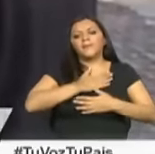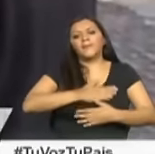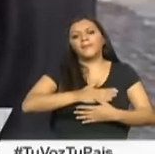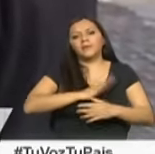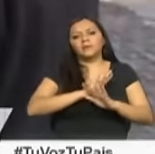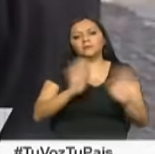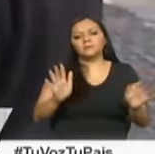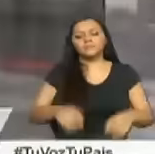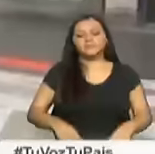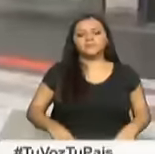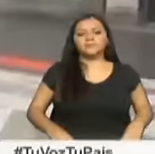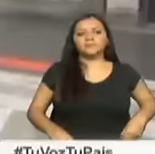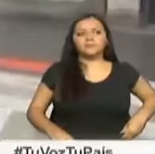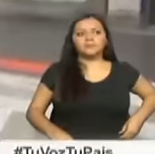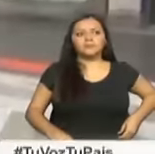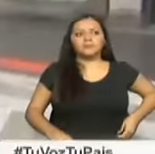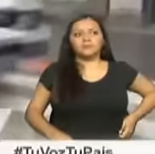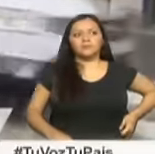la máscara.